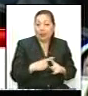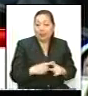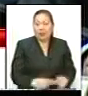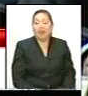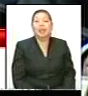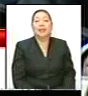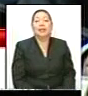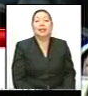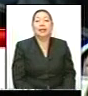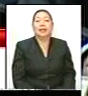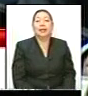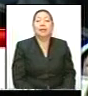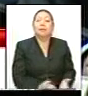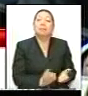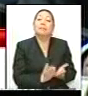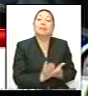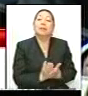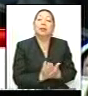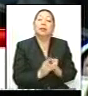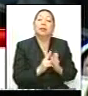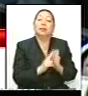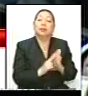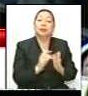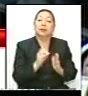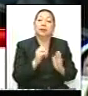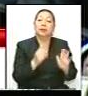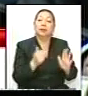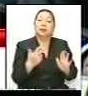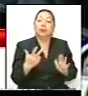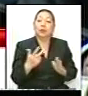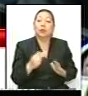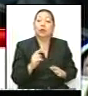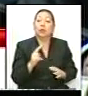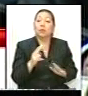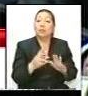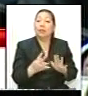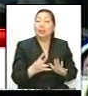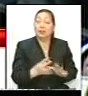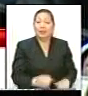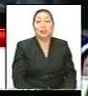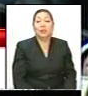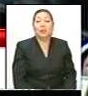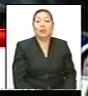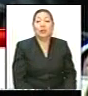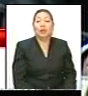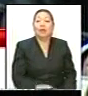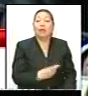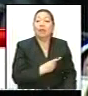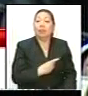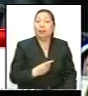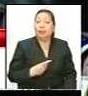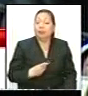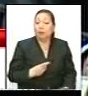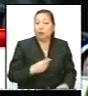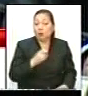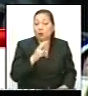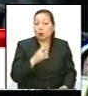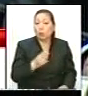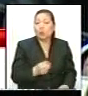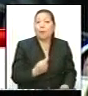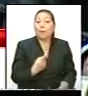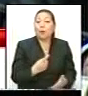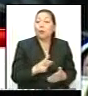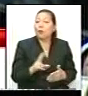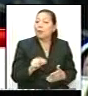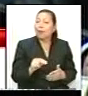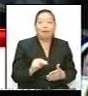impositivo tributarias mediante resolución 068 del 2019 de la Dirección Desconcentrada de Cusco por